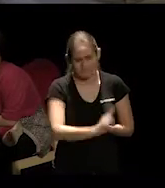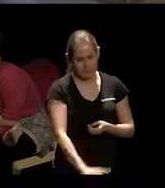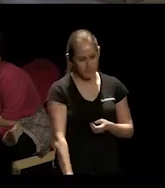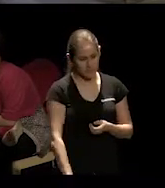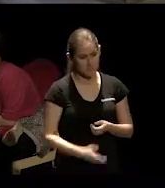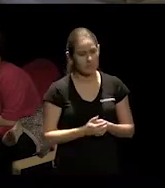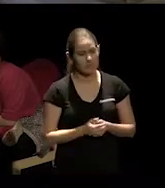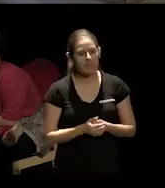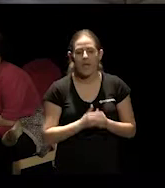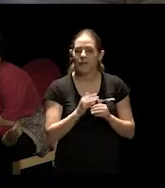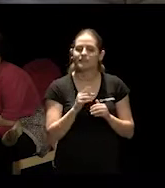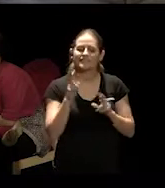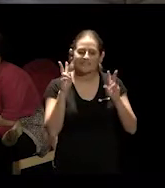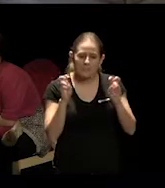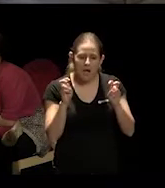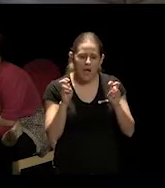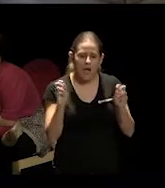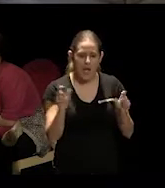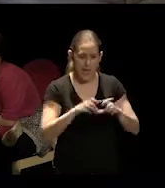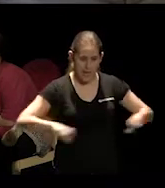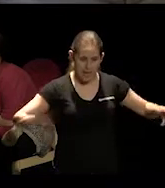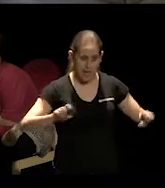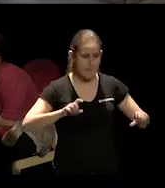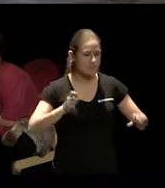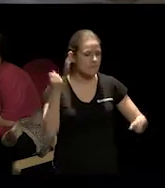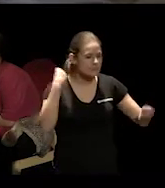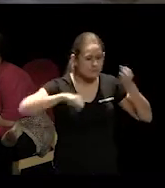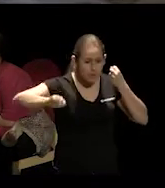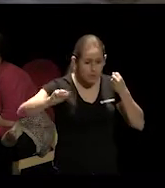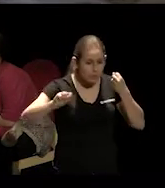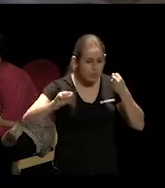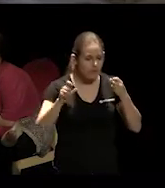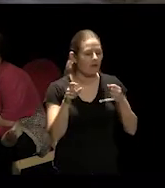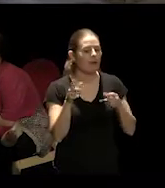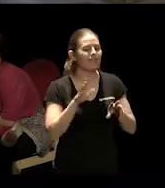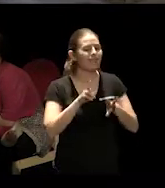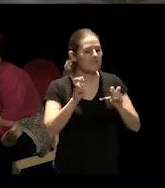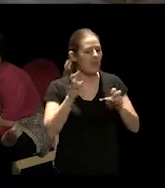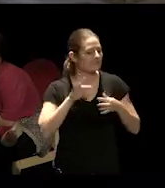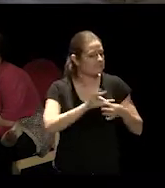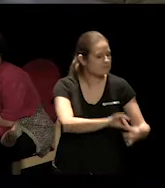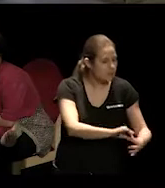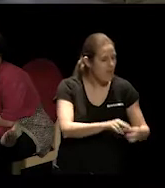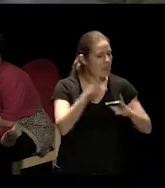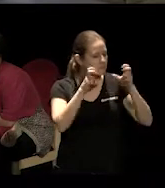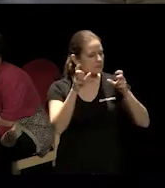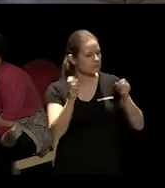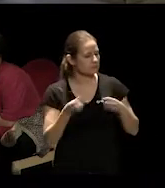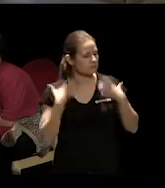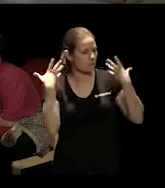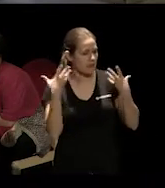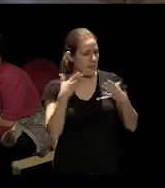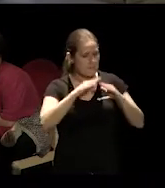menos espectáculos gestuales que partieran del trabajo de expresión corporal. Ella comenzó